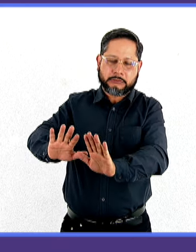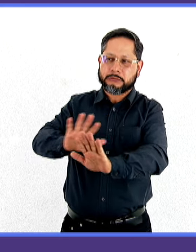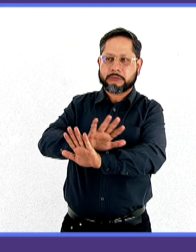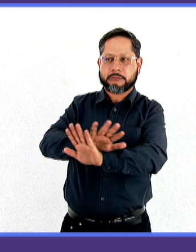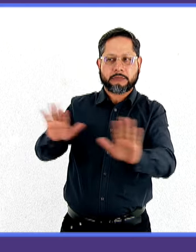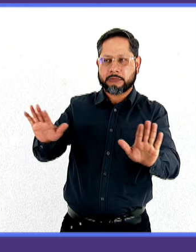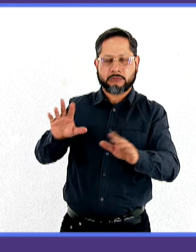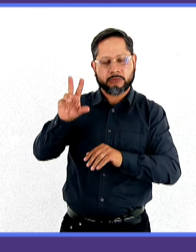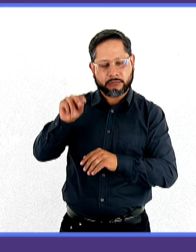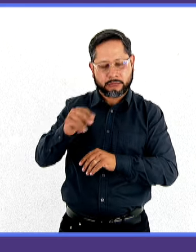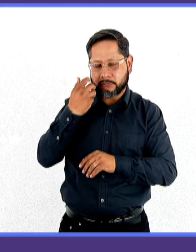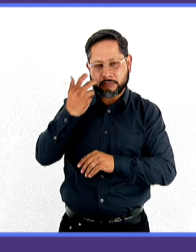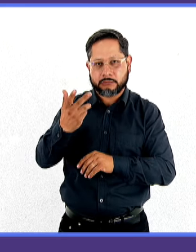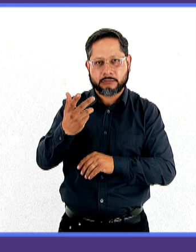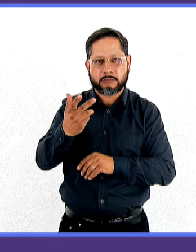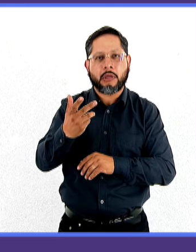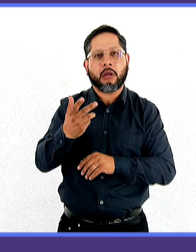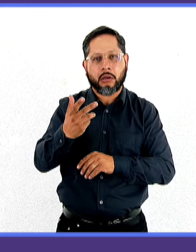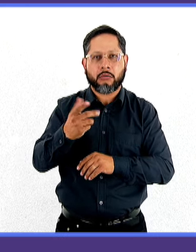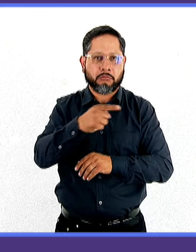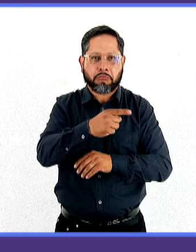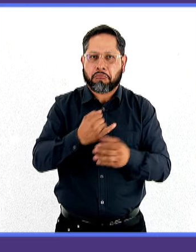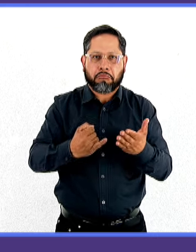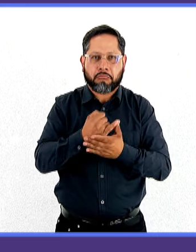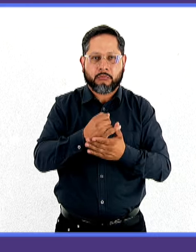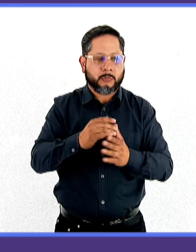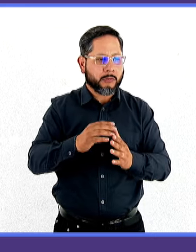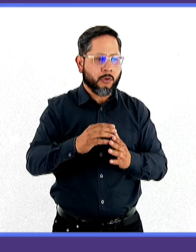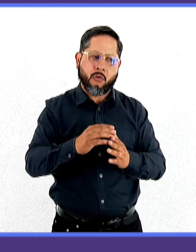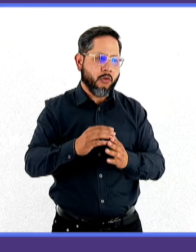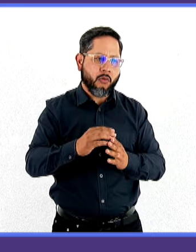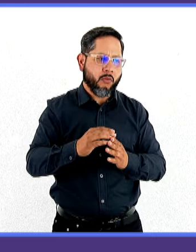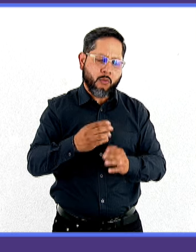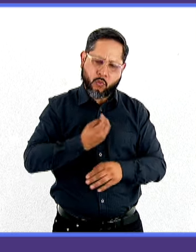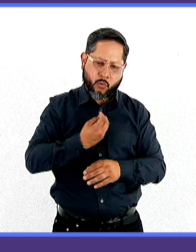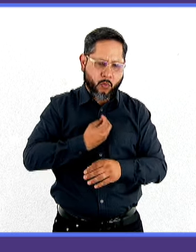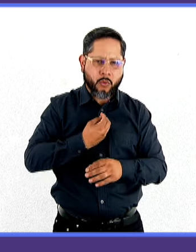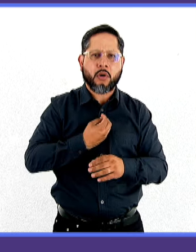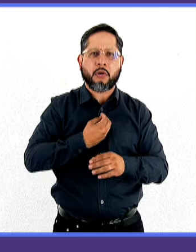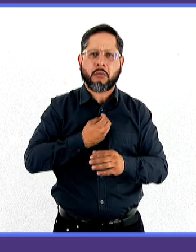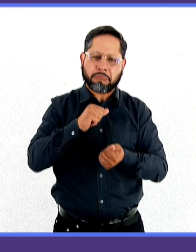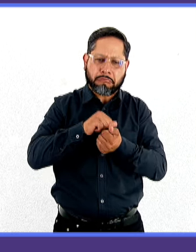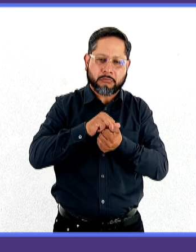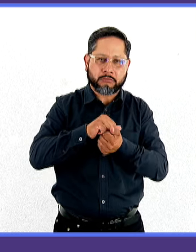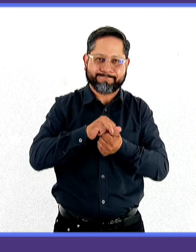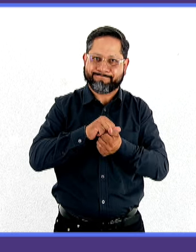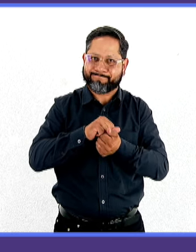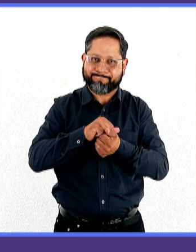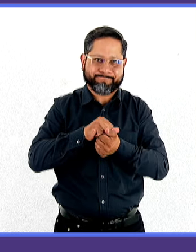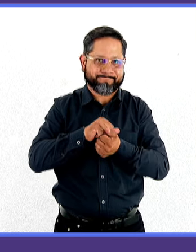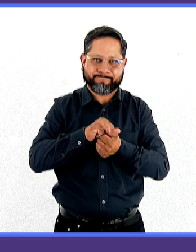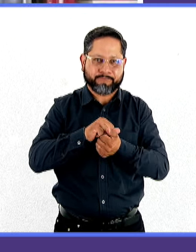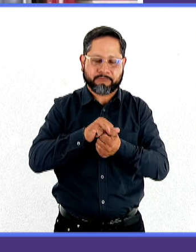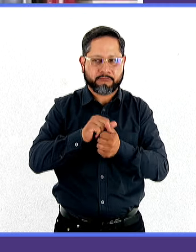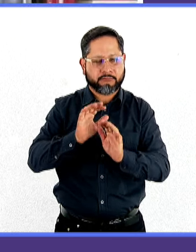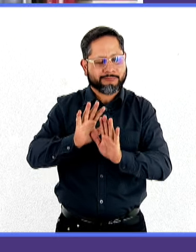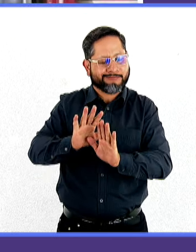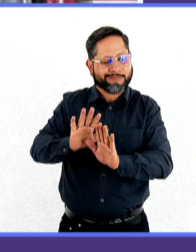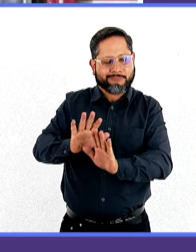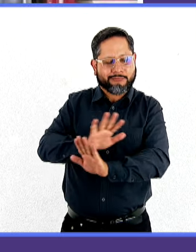cualquier momento si así lo decide y Nadie debe obligarla a sostener una decisión que ahora ya no